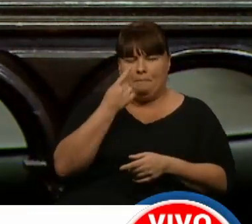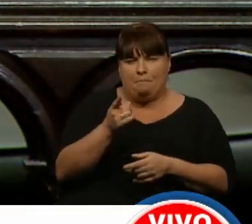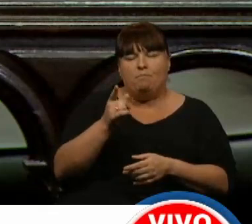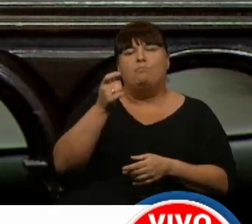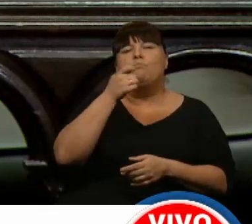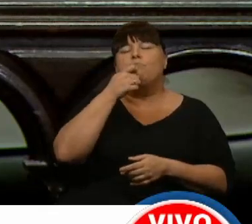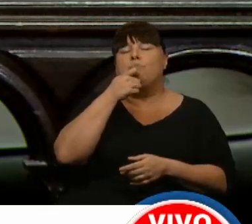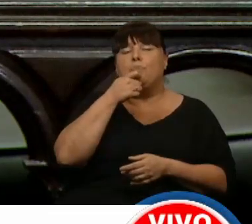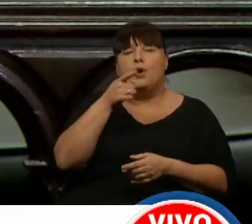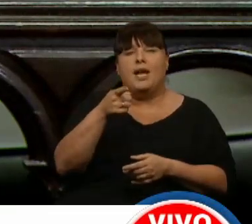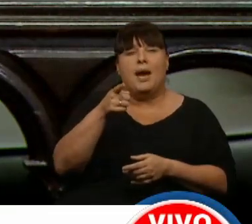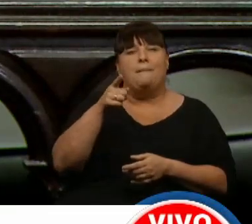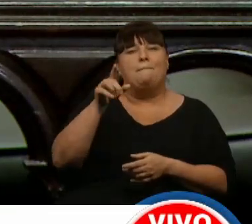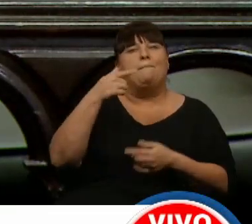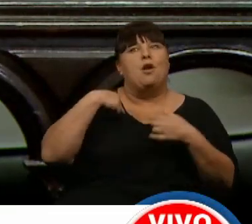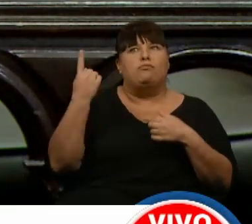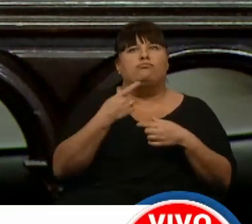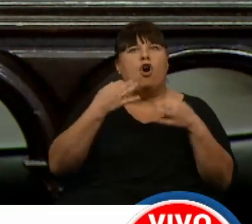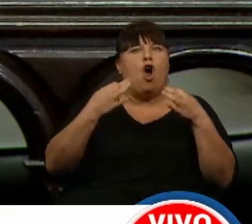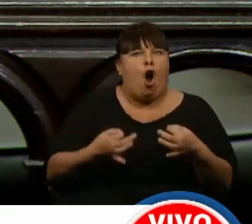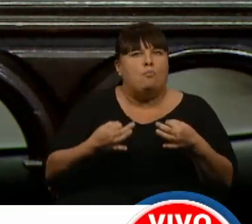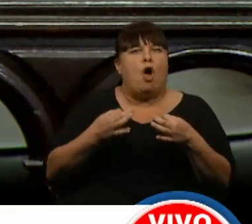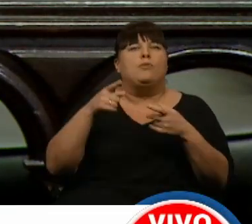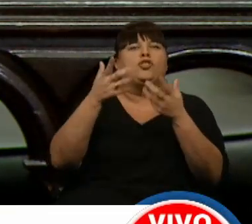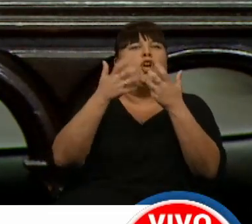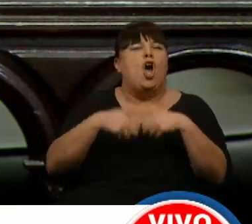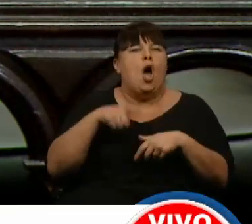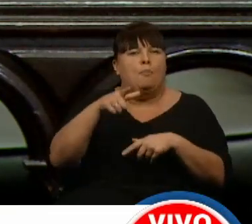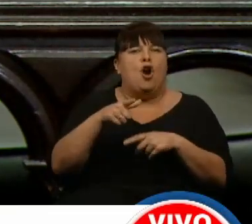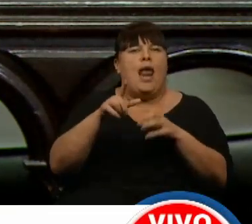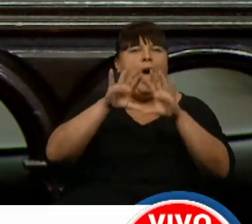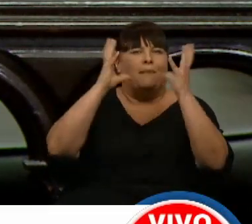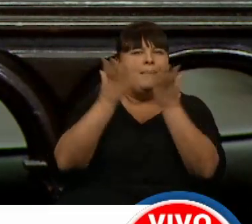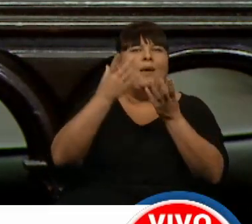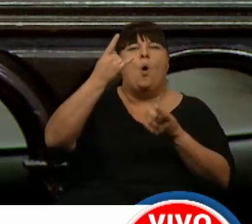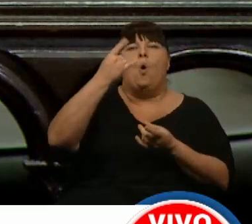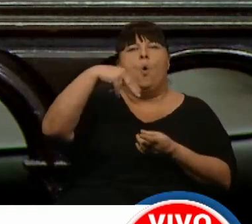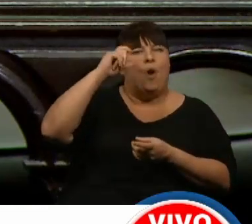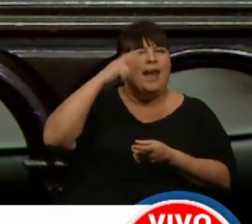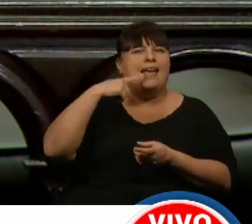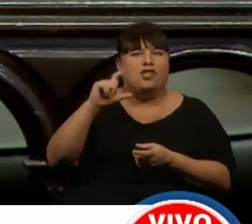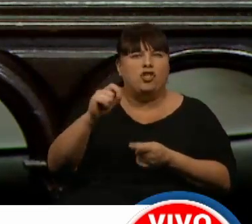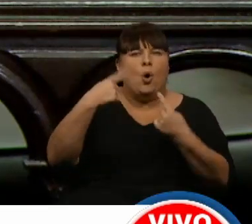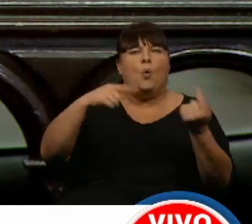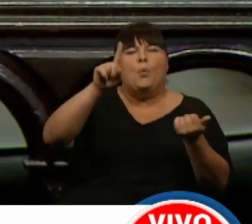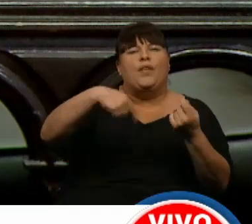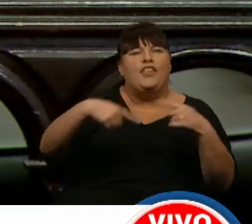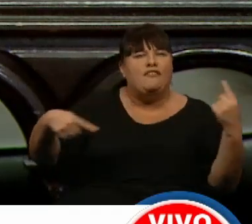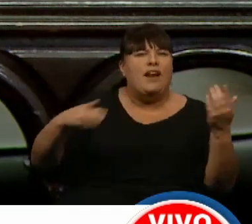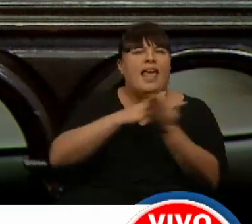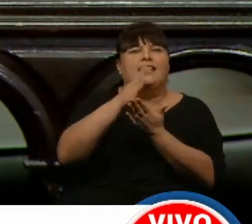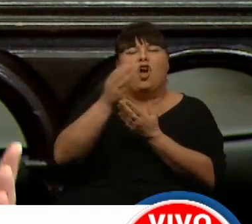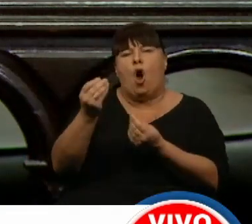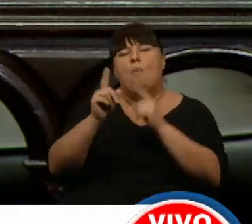fíjense, cuando tomamos estos compromisos del Programa de Acción Global de la UNESCO, aparecen distintos ámbitos de